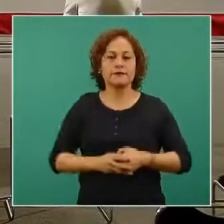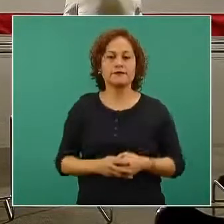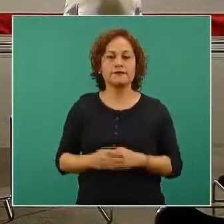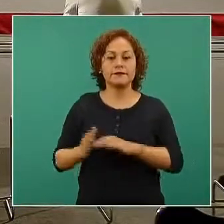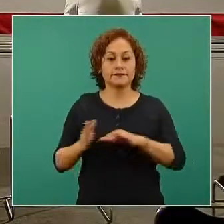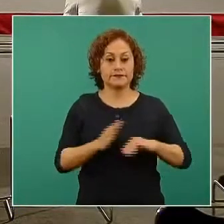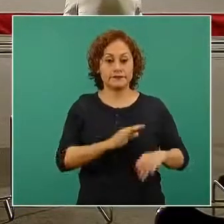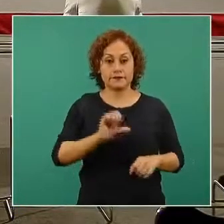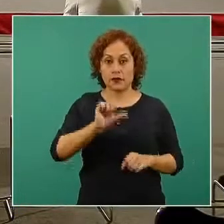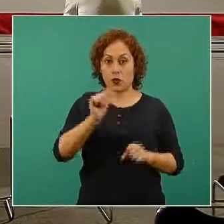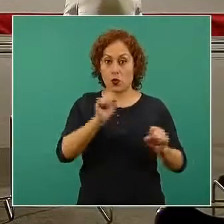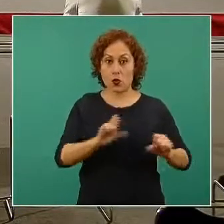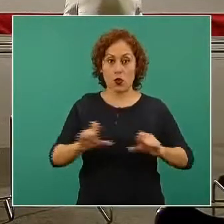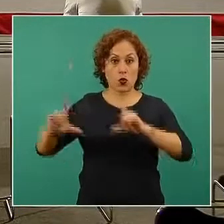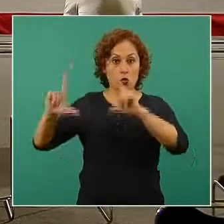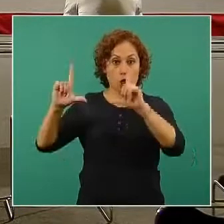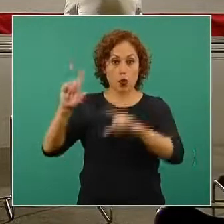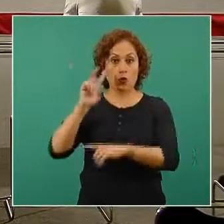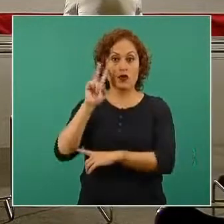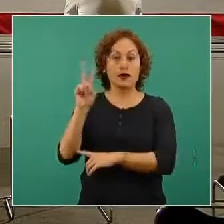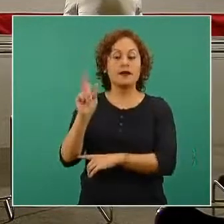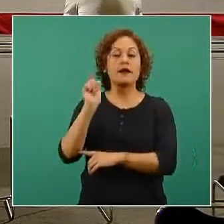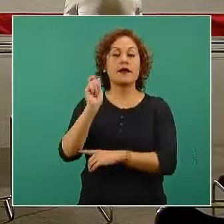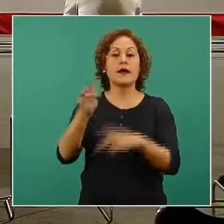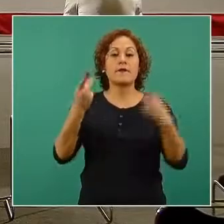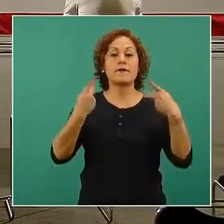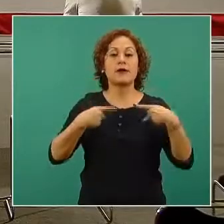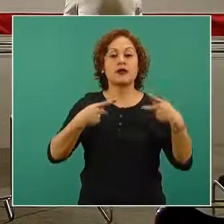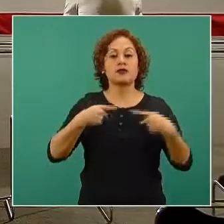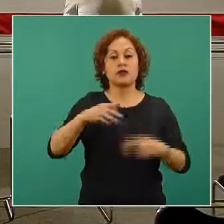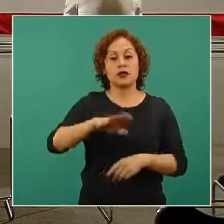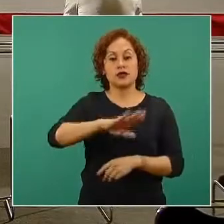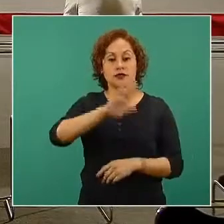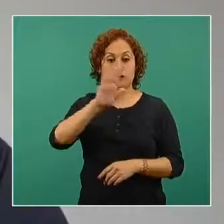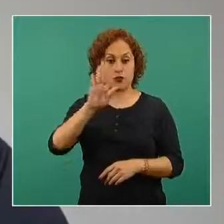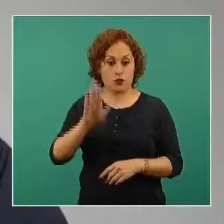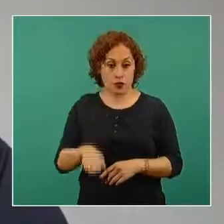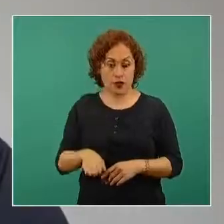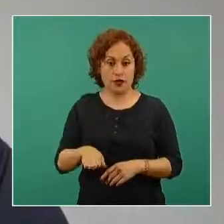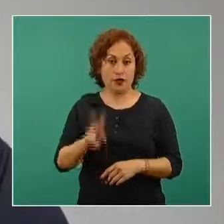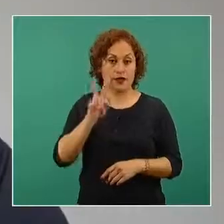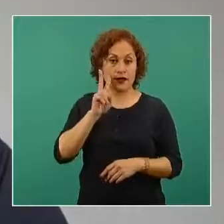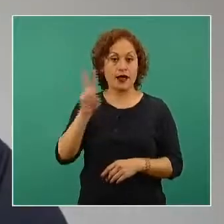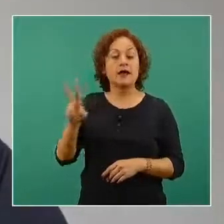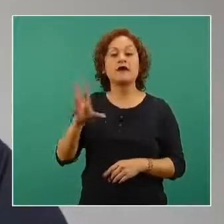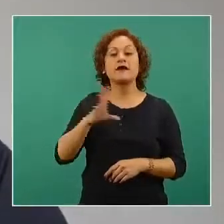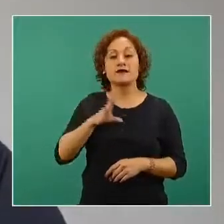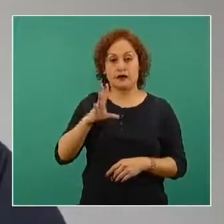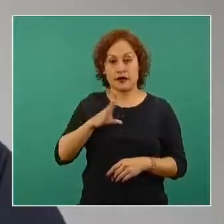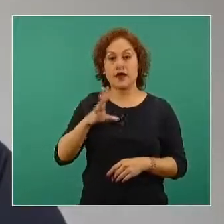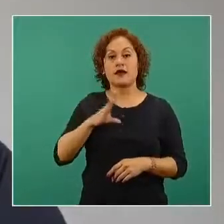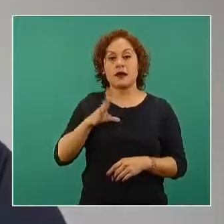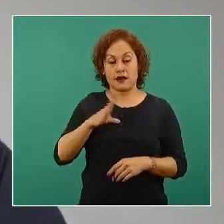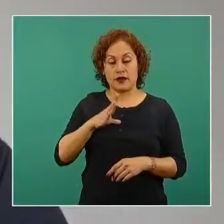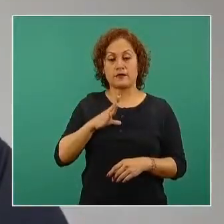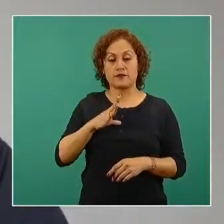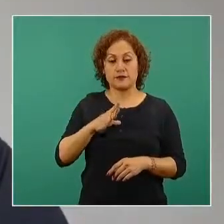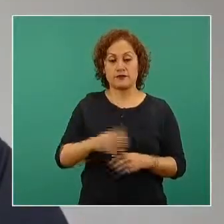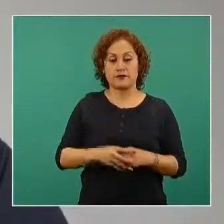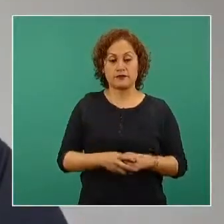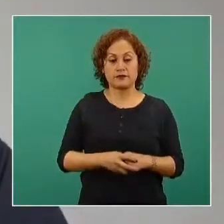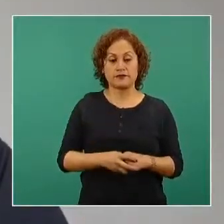a enfocar al número de defunciones. Aquí todavía se tiene una disminución. Podemos ver que también las